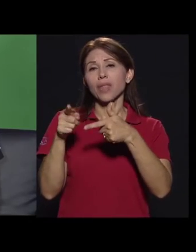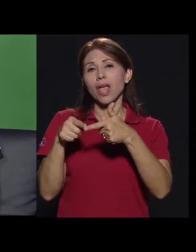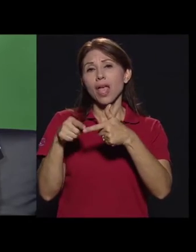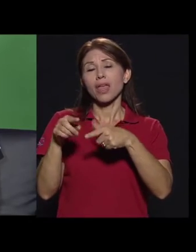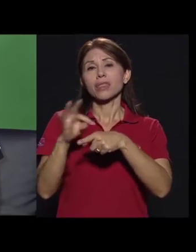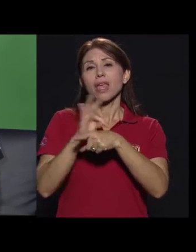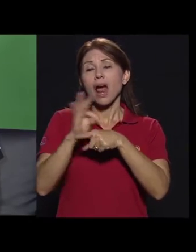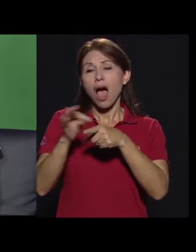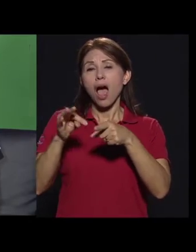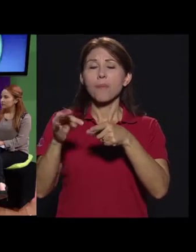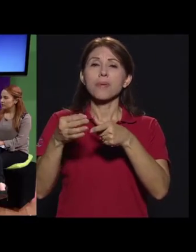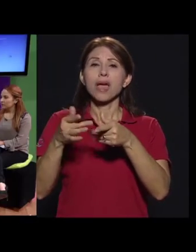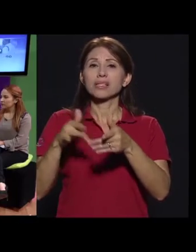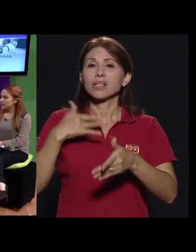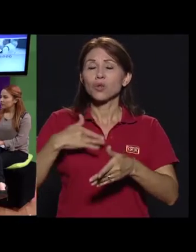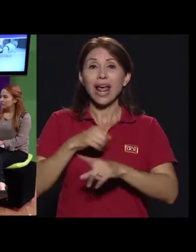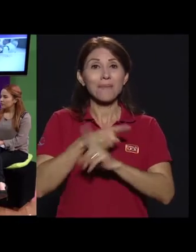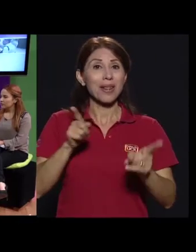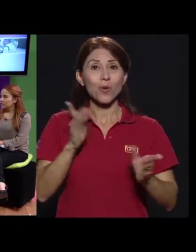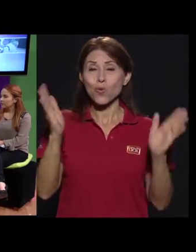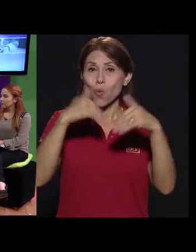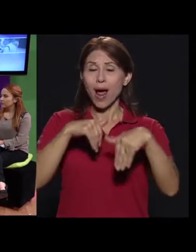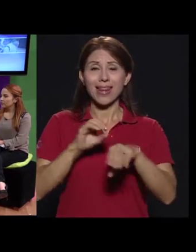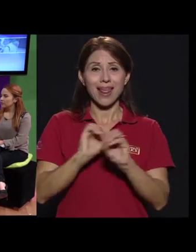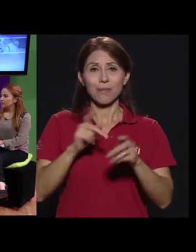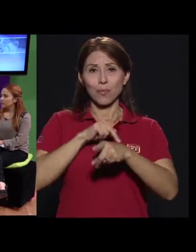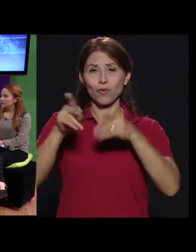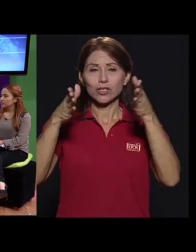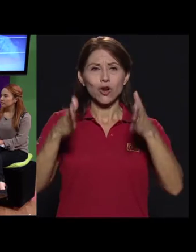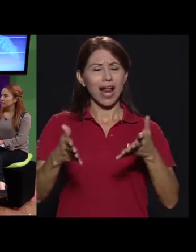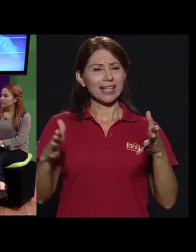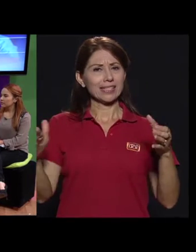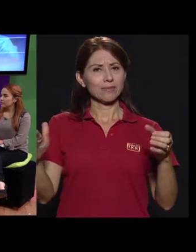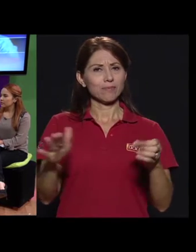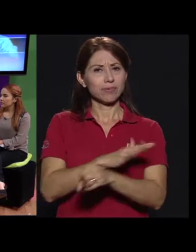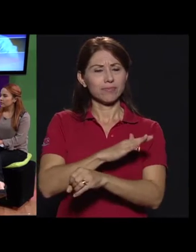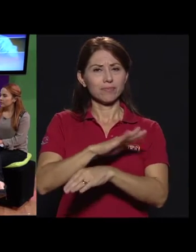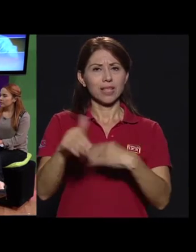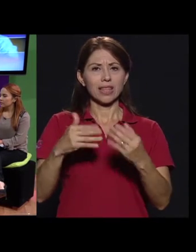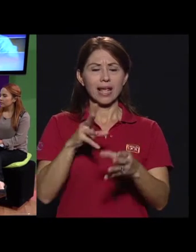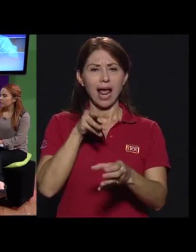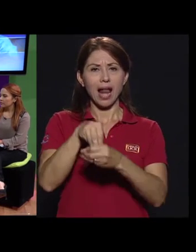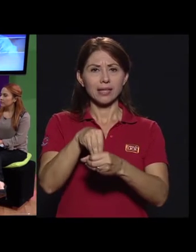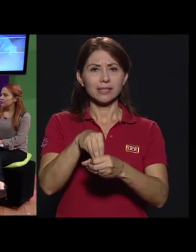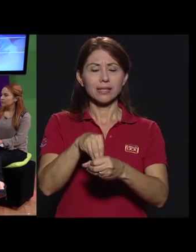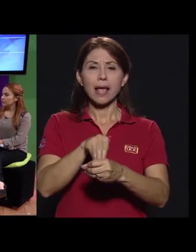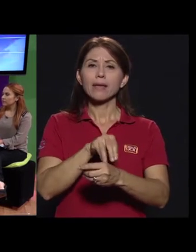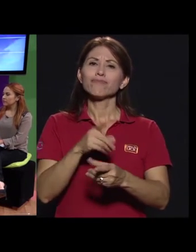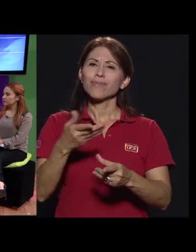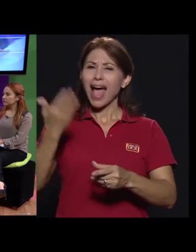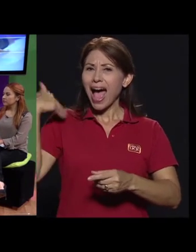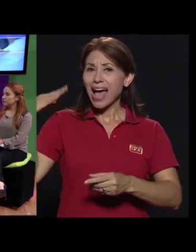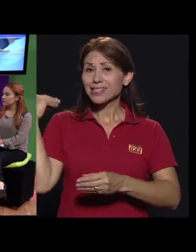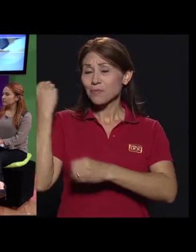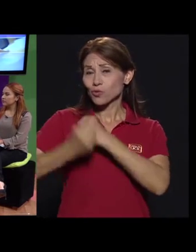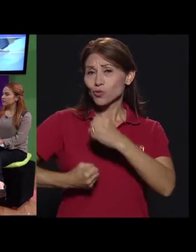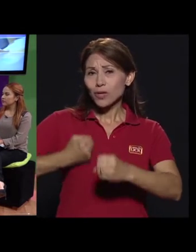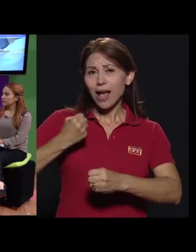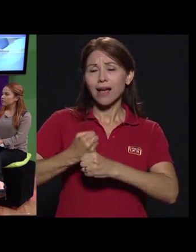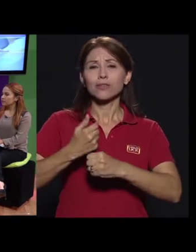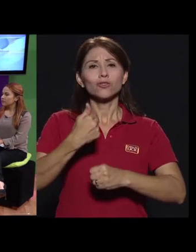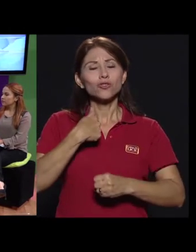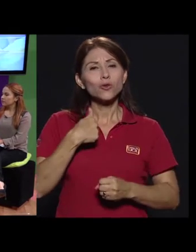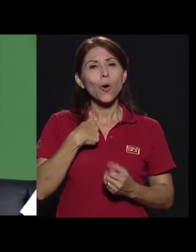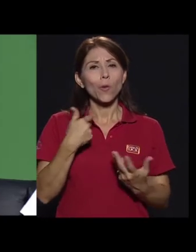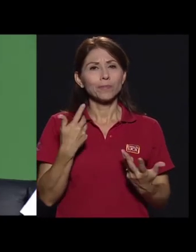etcétera, pero no hay profesionales integrales. Entonces, este, pues hace muchos años yo me di a la tarea,